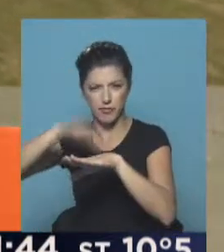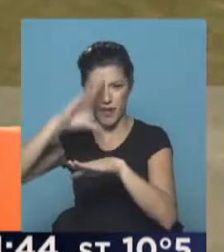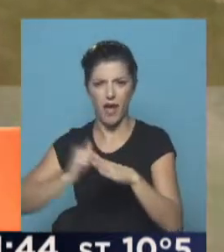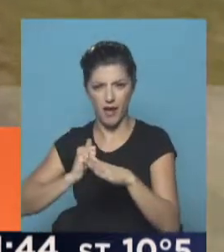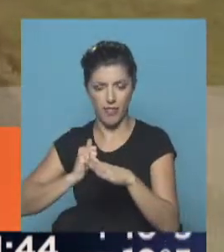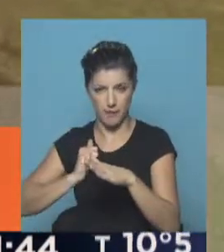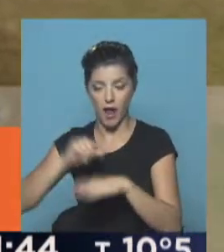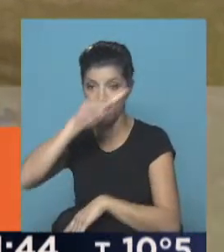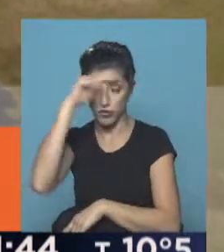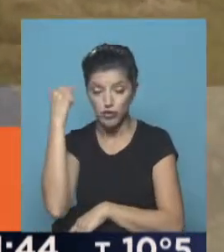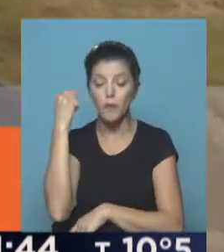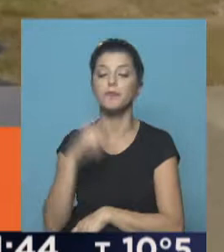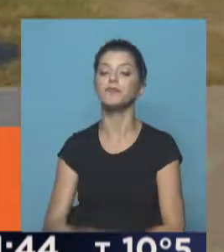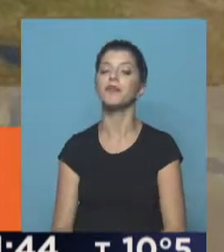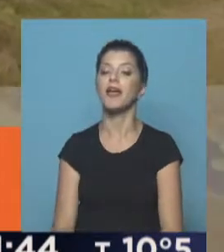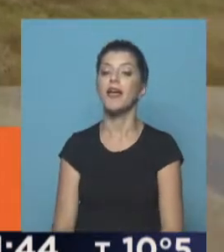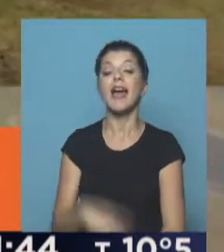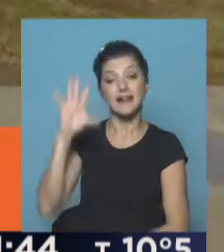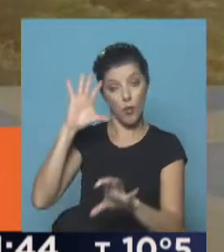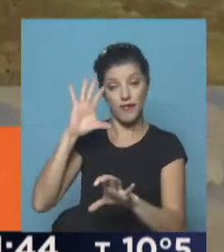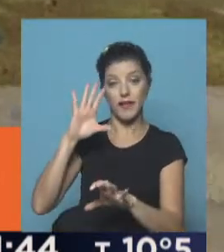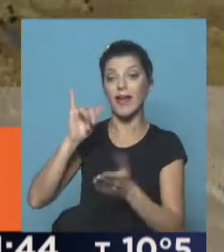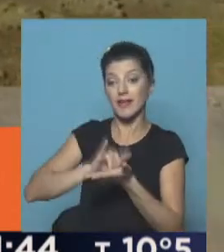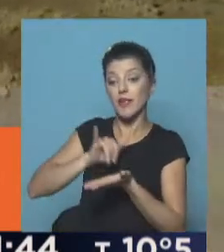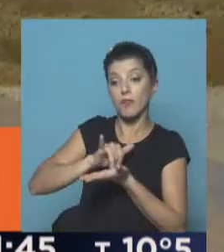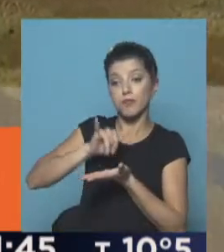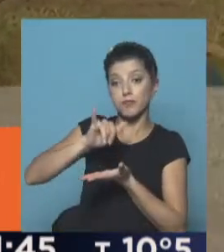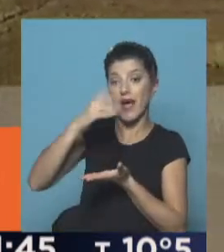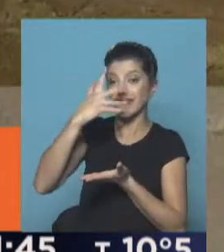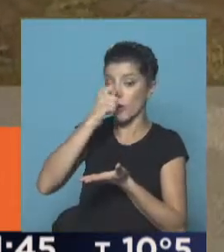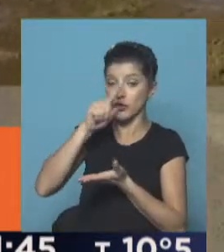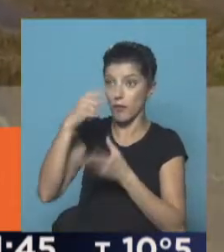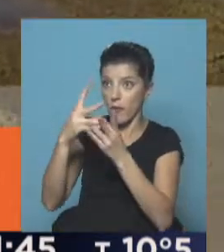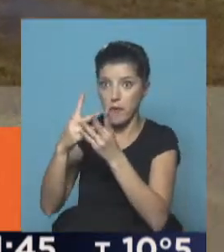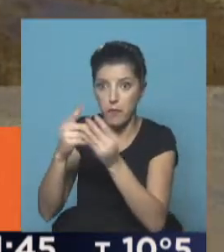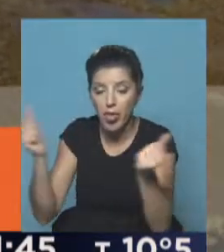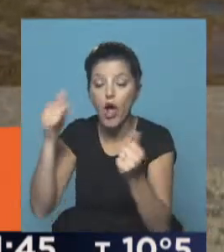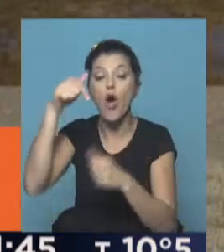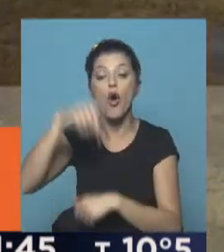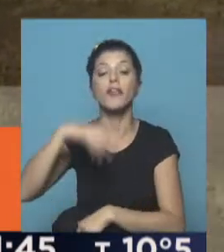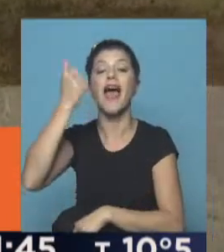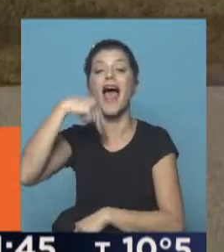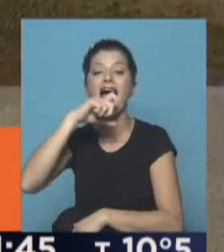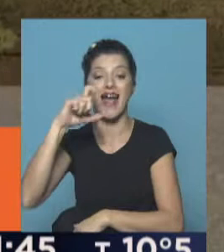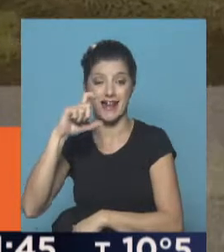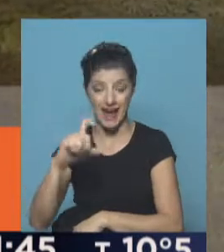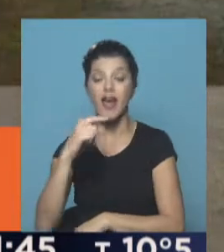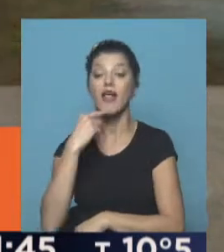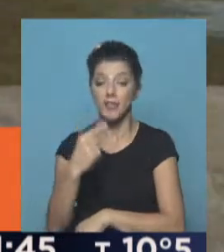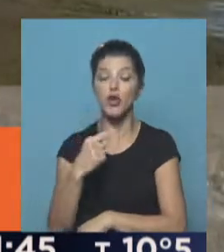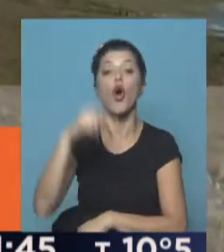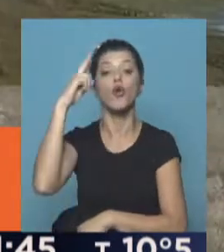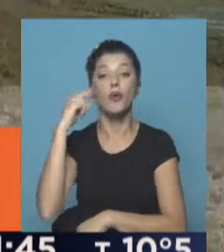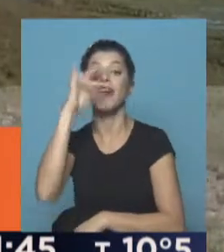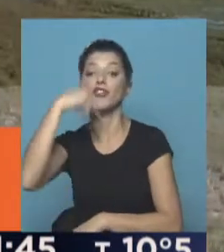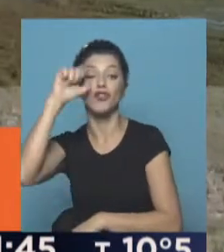avión, recordemos, desapareció 5 minutos después de despegar, se esfumó de los radares. Hoy, según informó la ANAC, se sumaron 9 drones